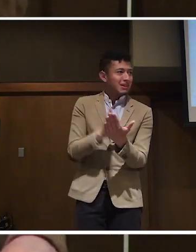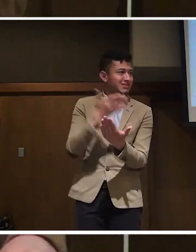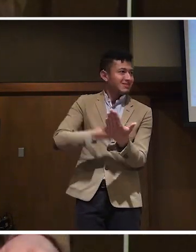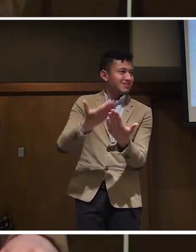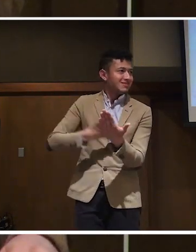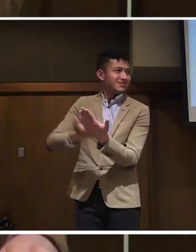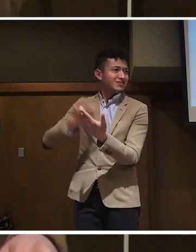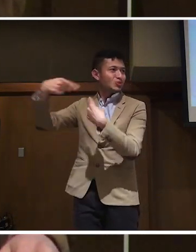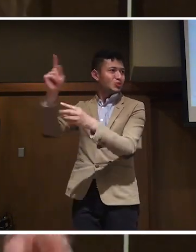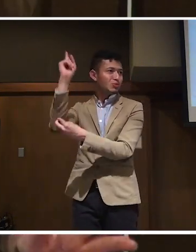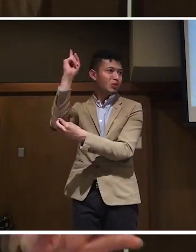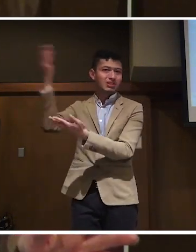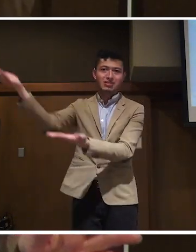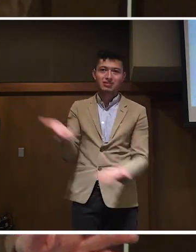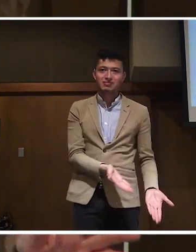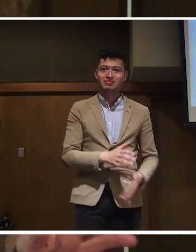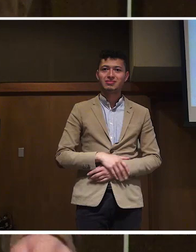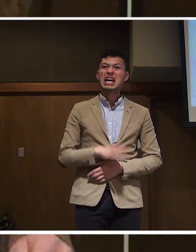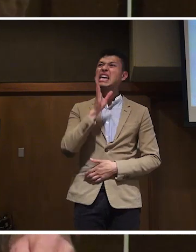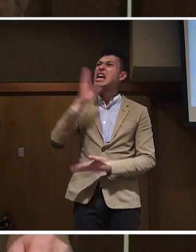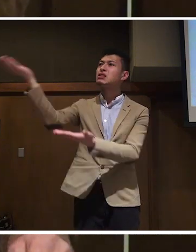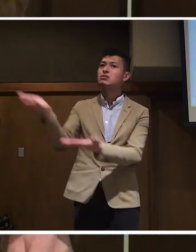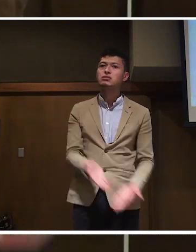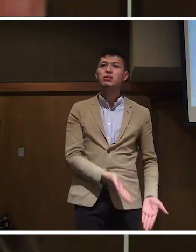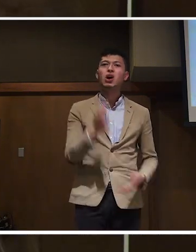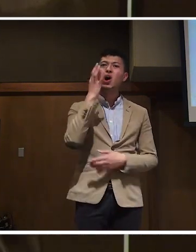de Pacheco, el